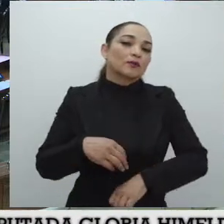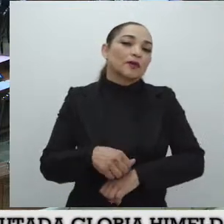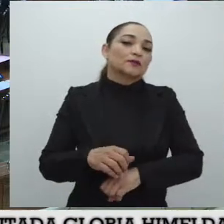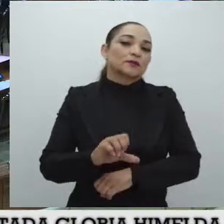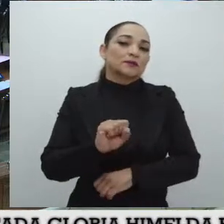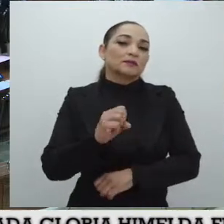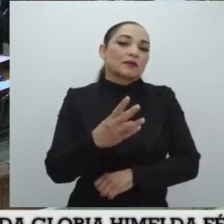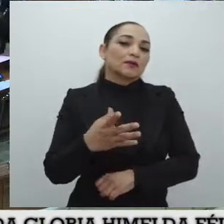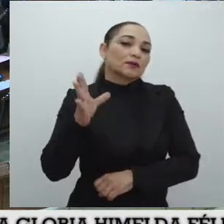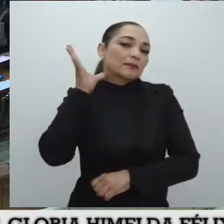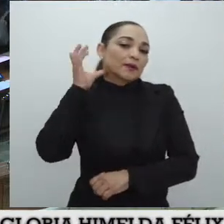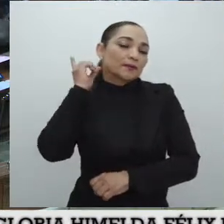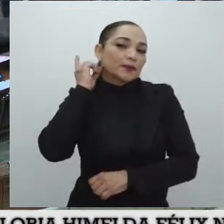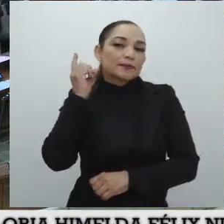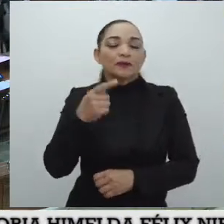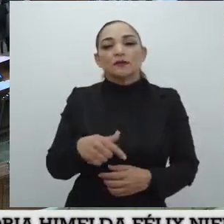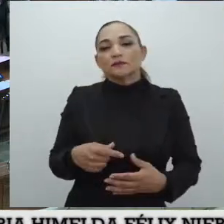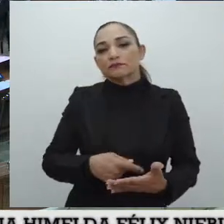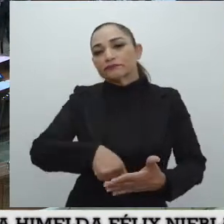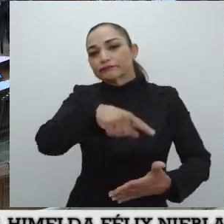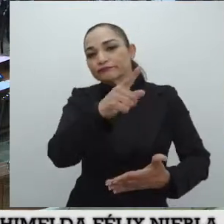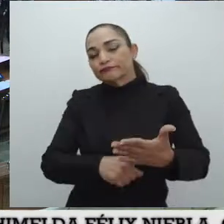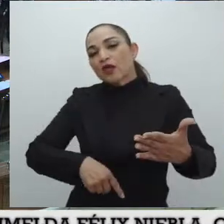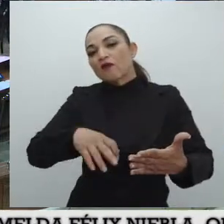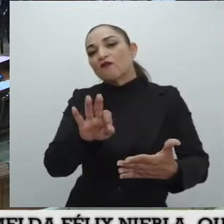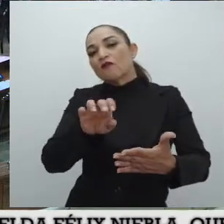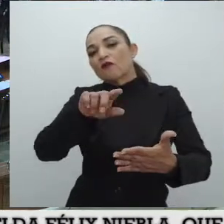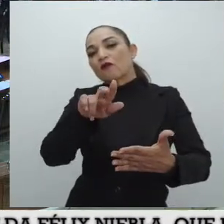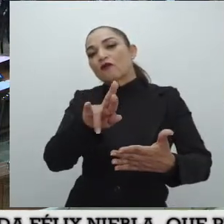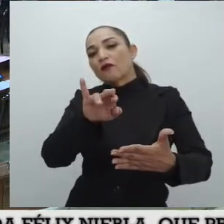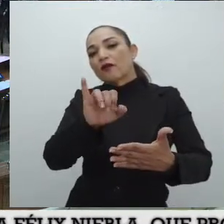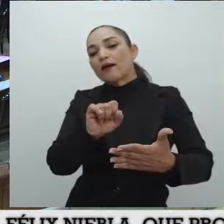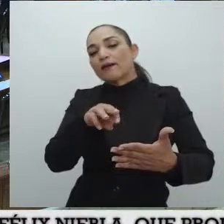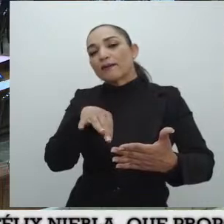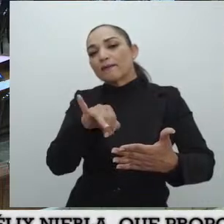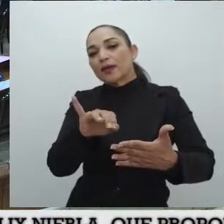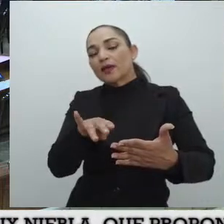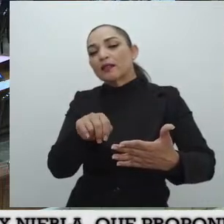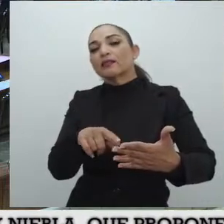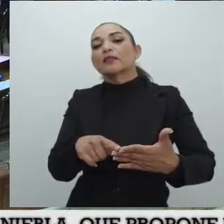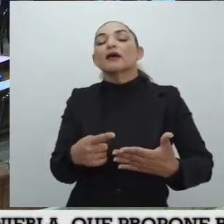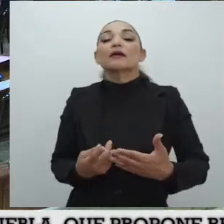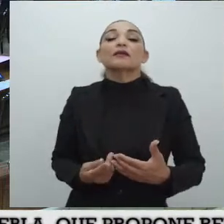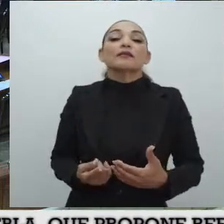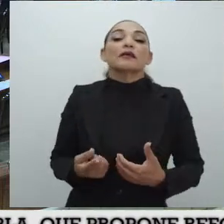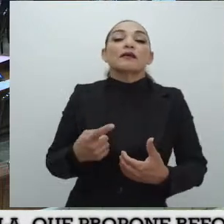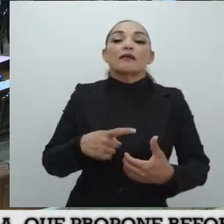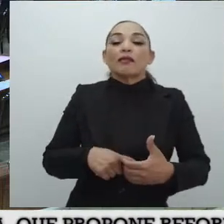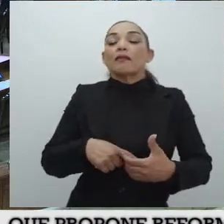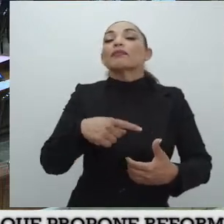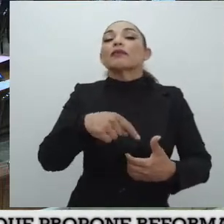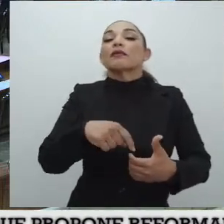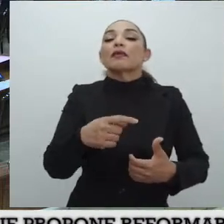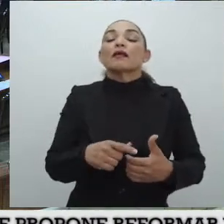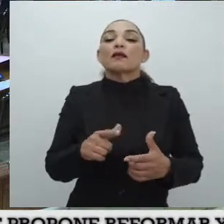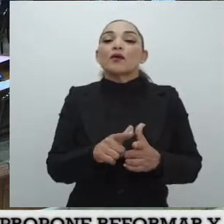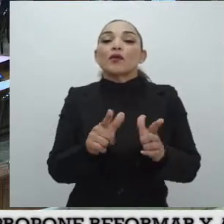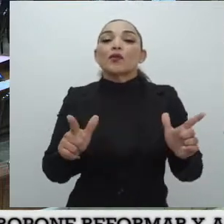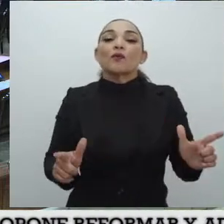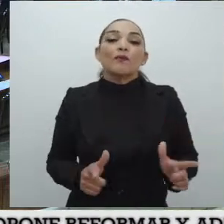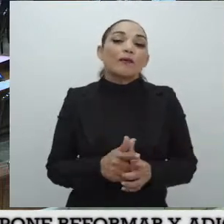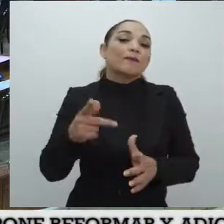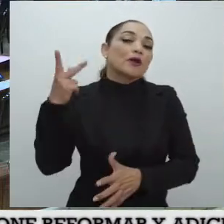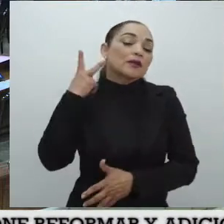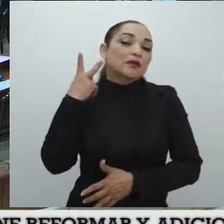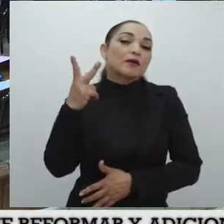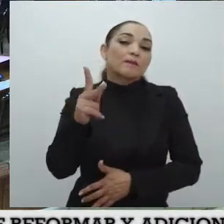suscribe, ciudadana diputada Glorimelda Félix Niebla. En mi carácter de diputada integrante del Grupo Parlamentario del Partido Revolucionario Institucional de la